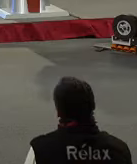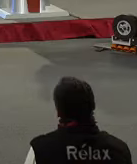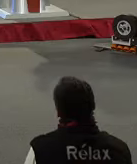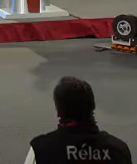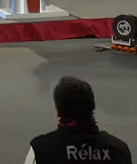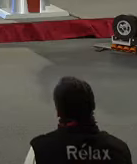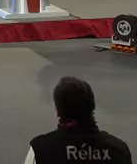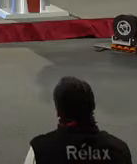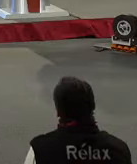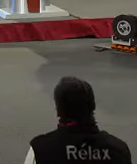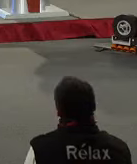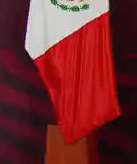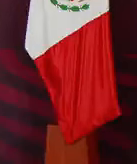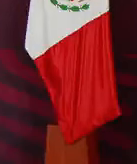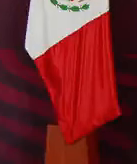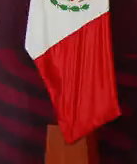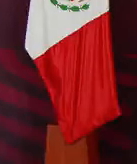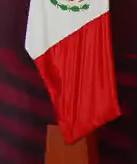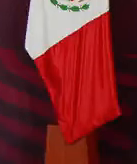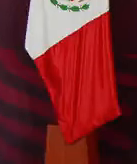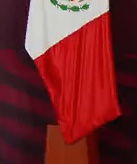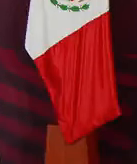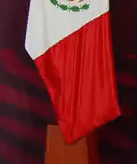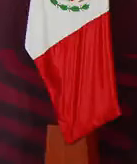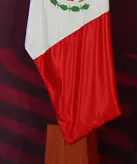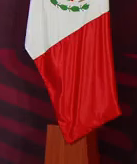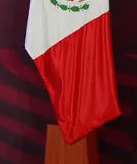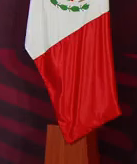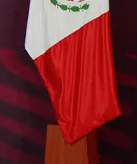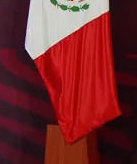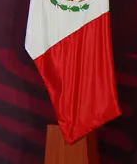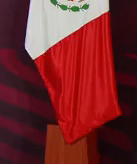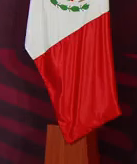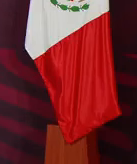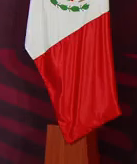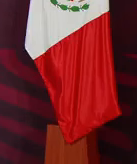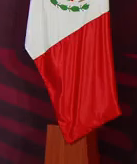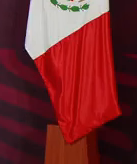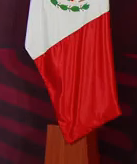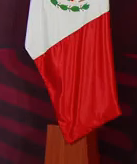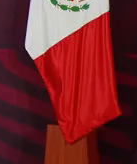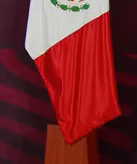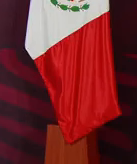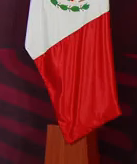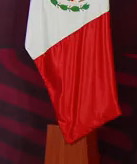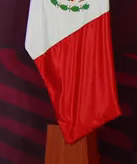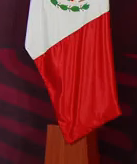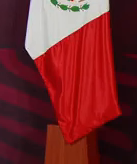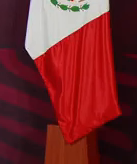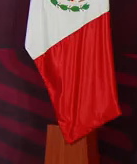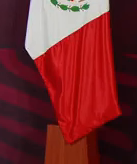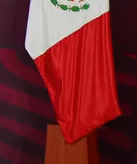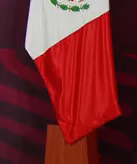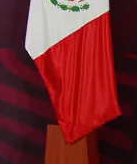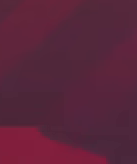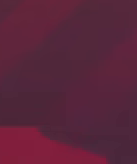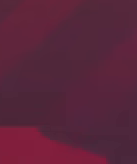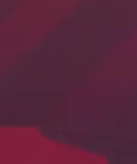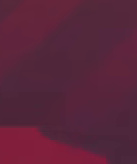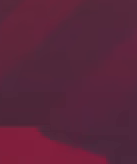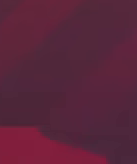se cumple el principio de impartición de justicia pronta